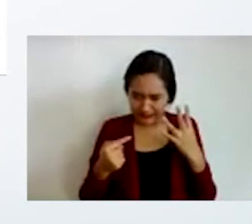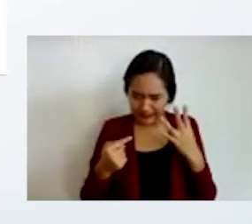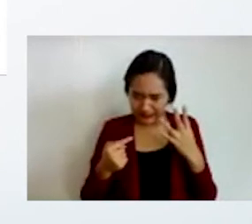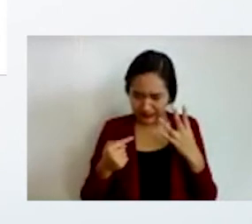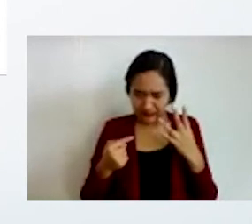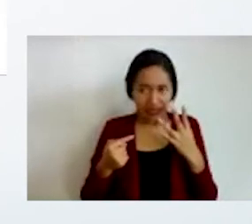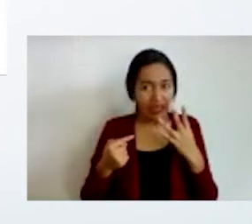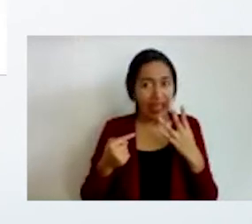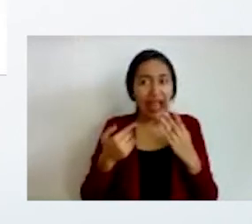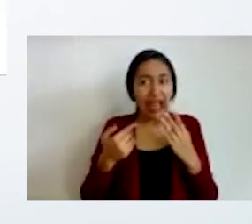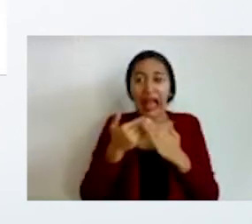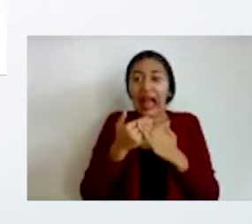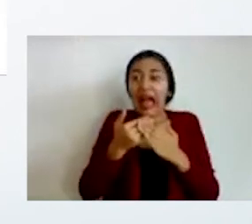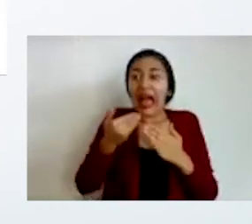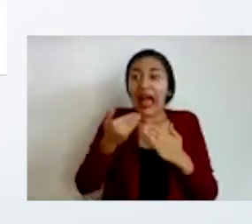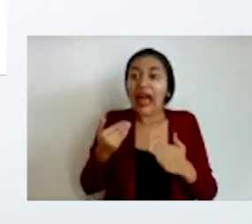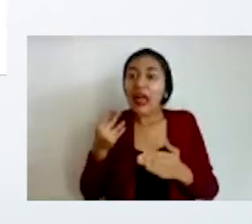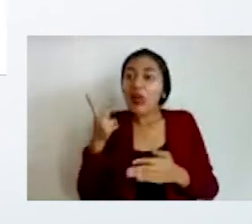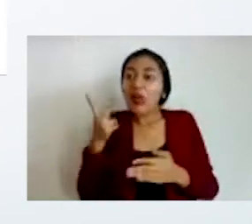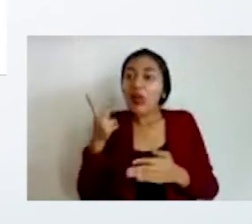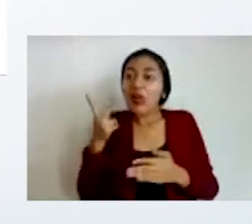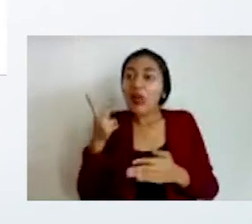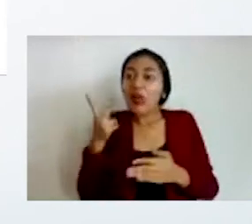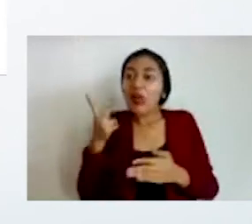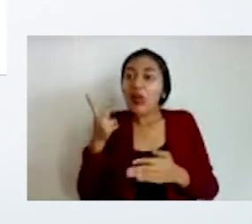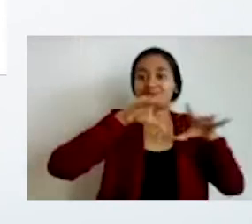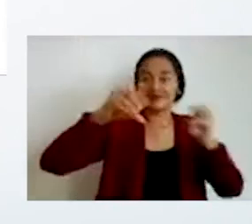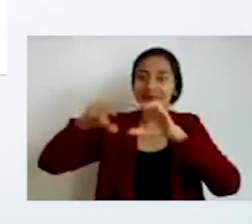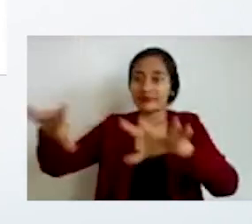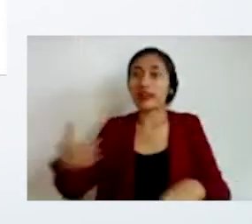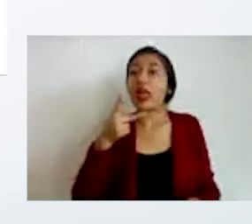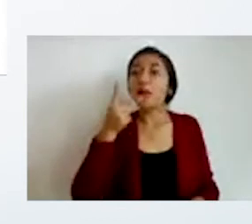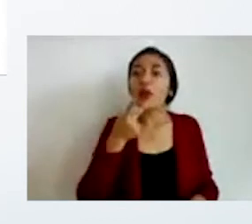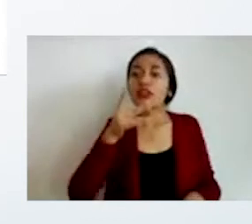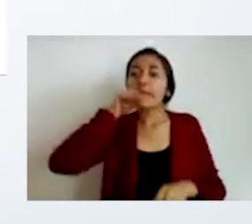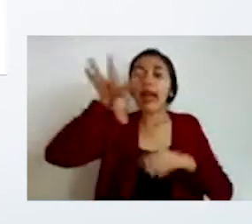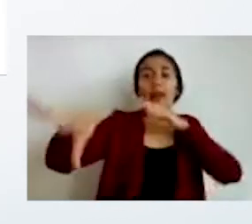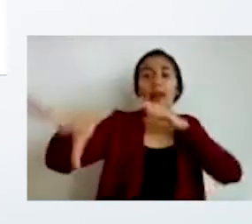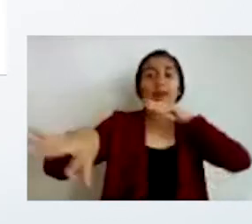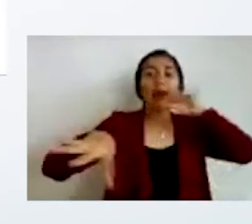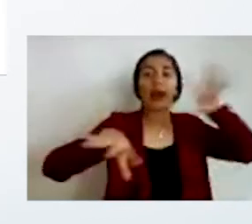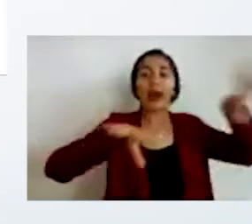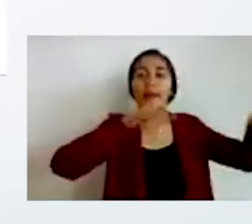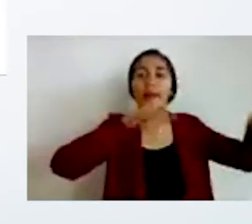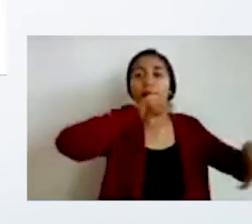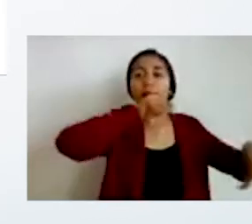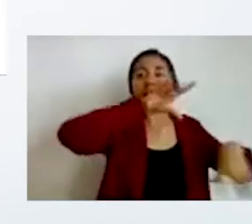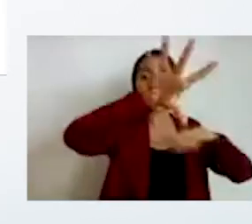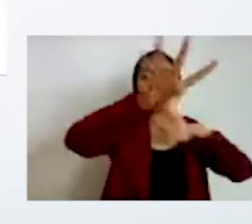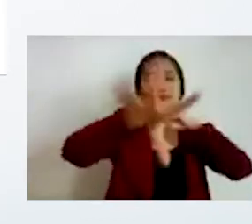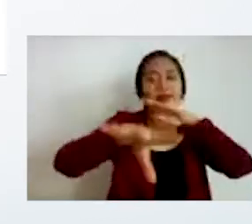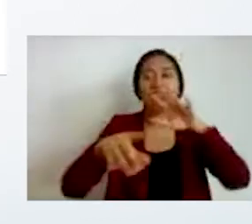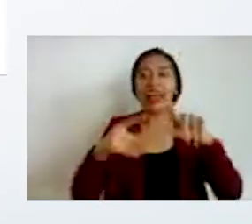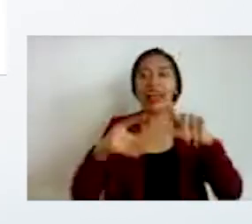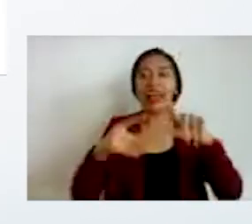ya anda soltando el virus cuando habla y sus gotas de saliva, como quiera que salgan al hablar o al